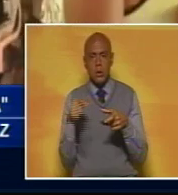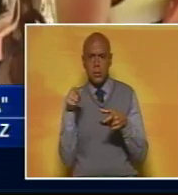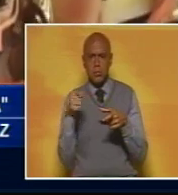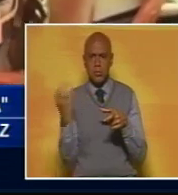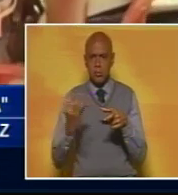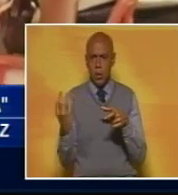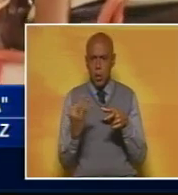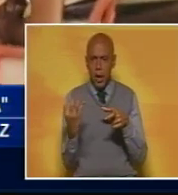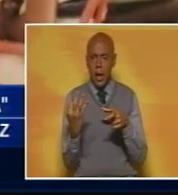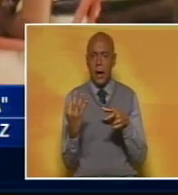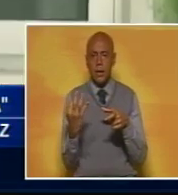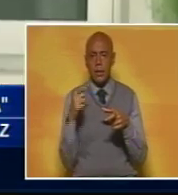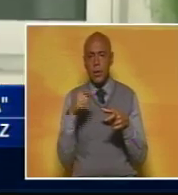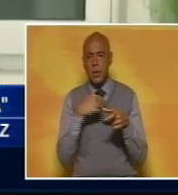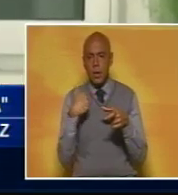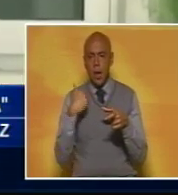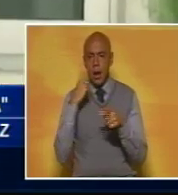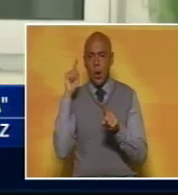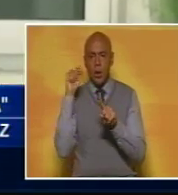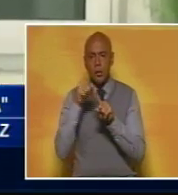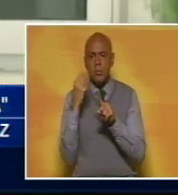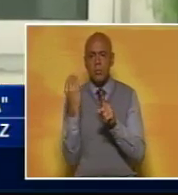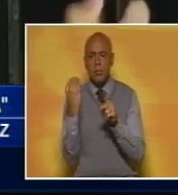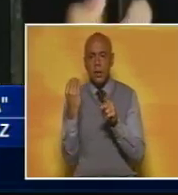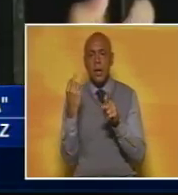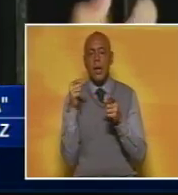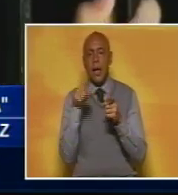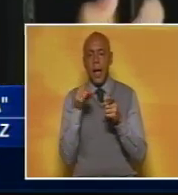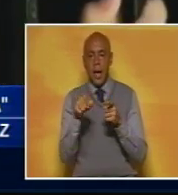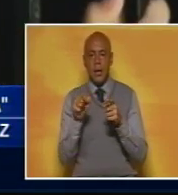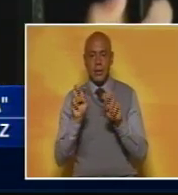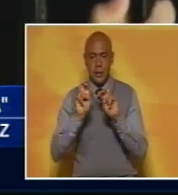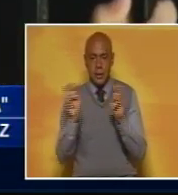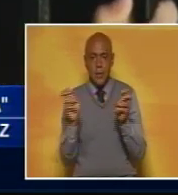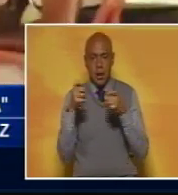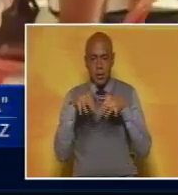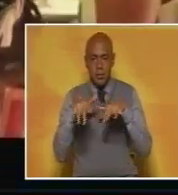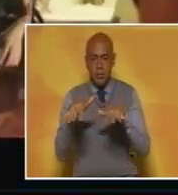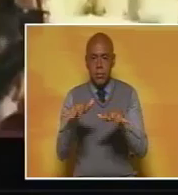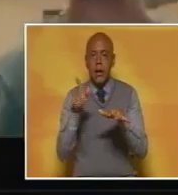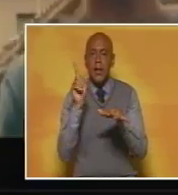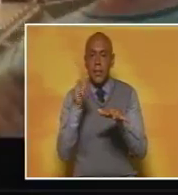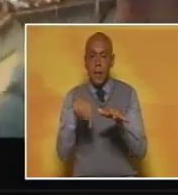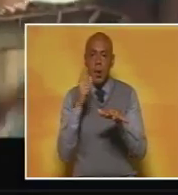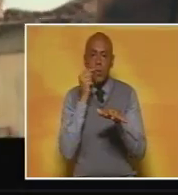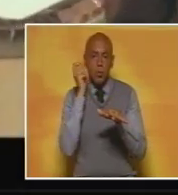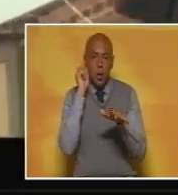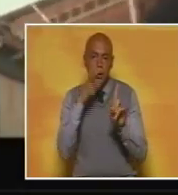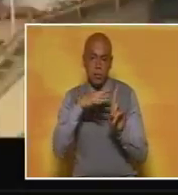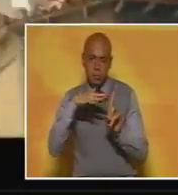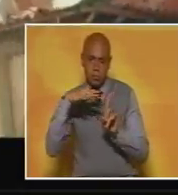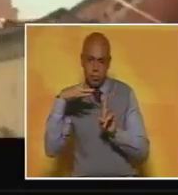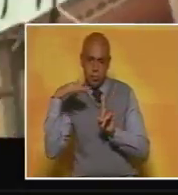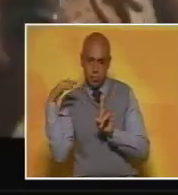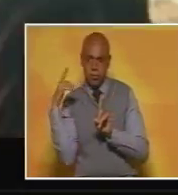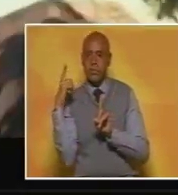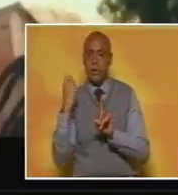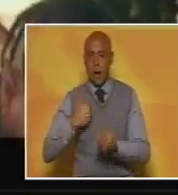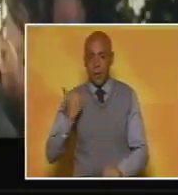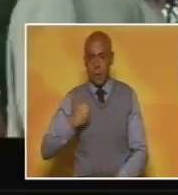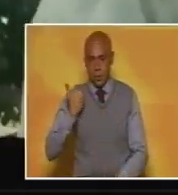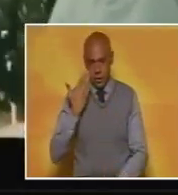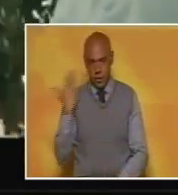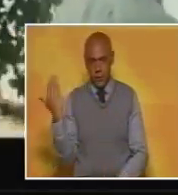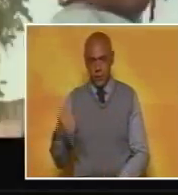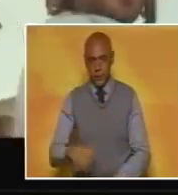material que pretende diversificar los géneros y conquistar así a todos sus fanáticos. Yo